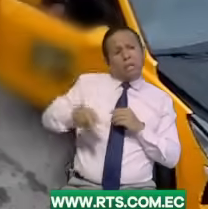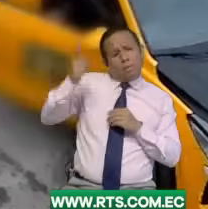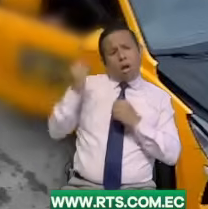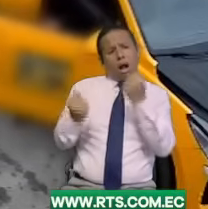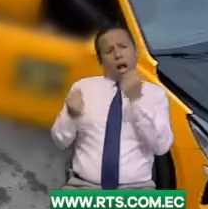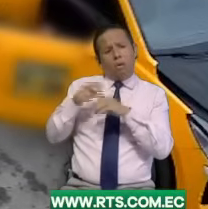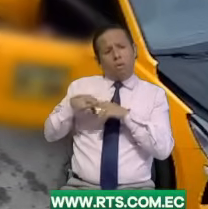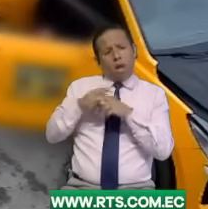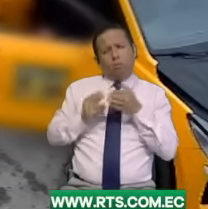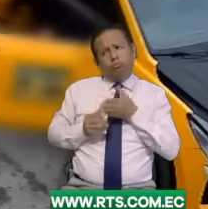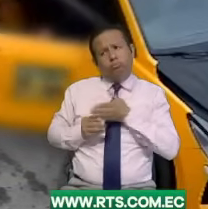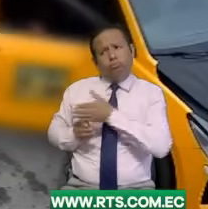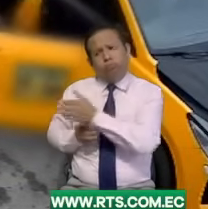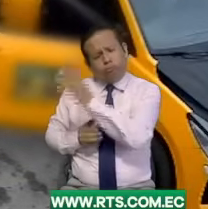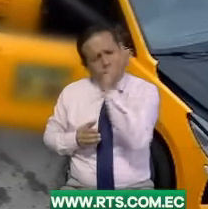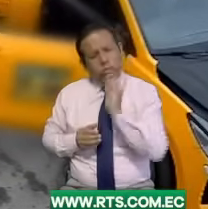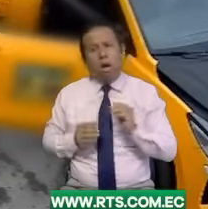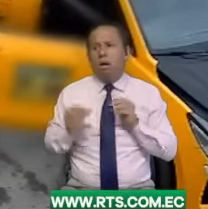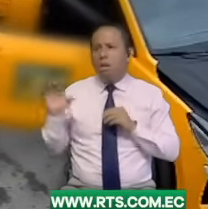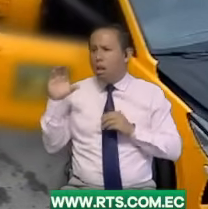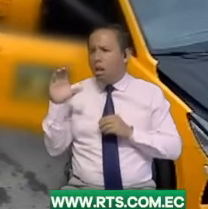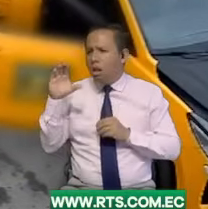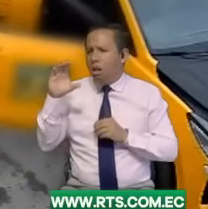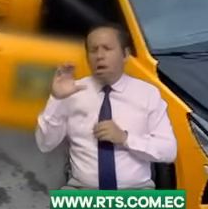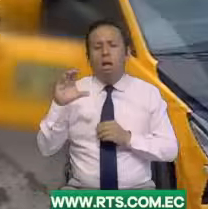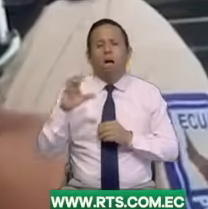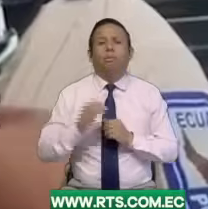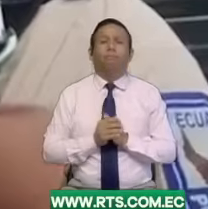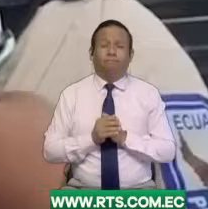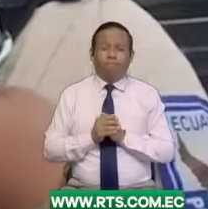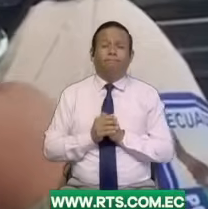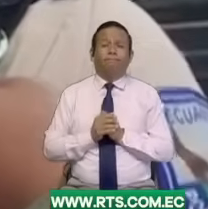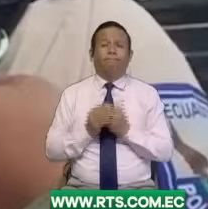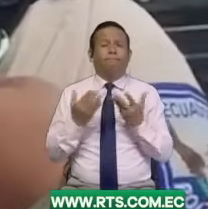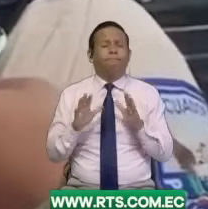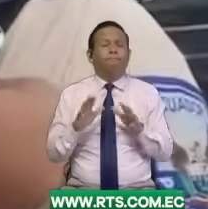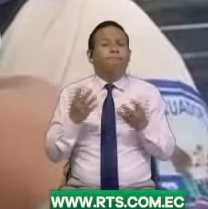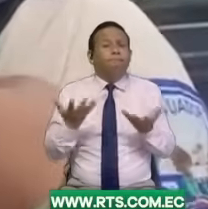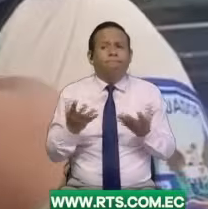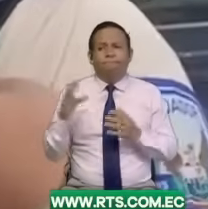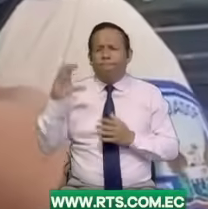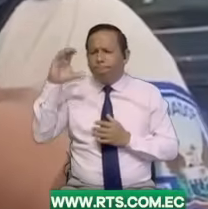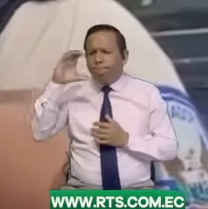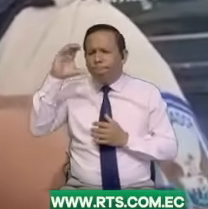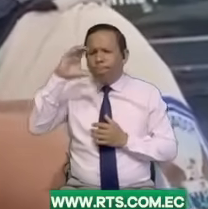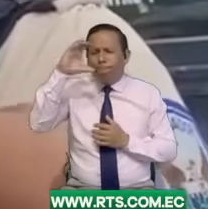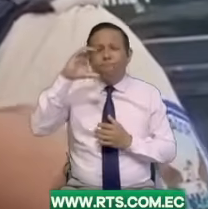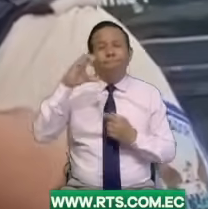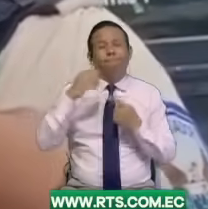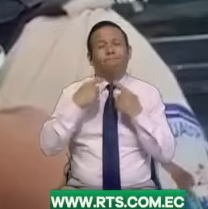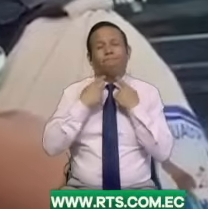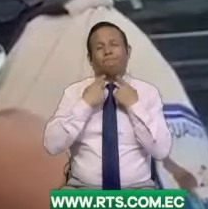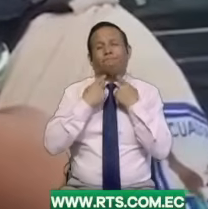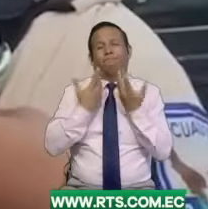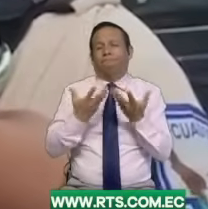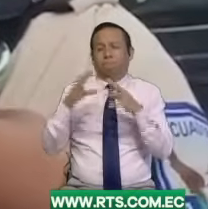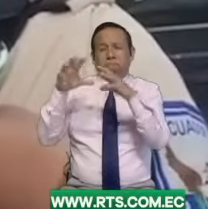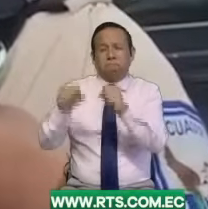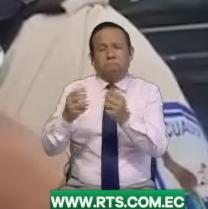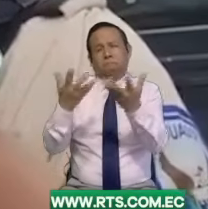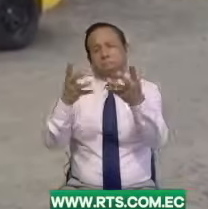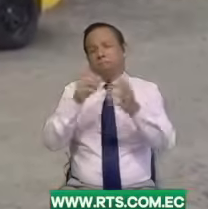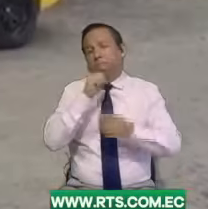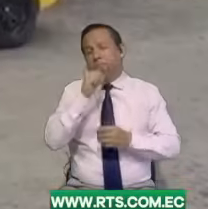aparentemente ocasionó el secuestro, pero fue sin obtener ningún resultado